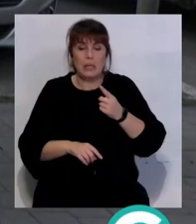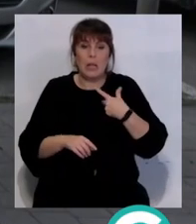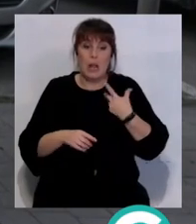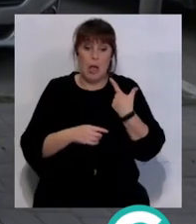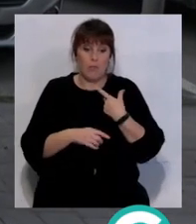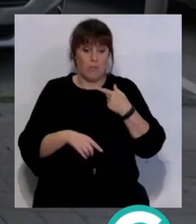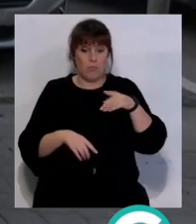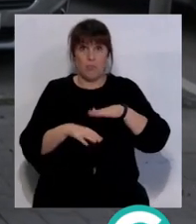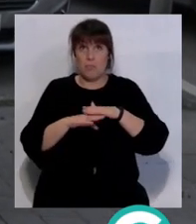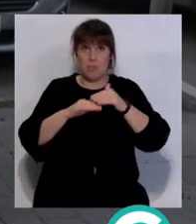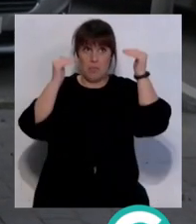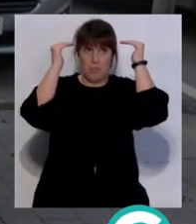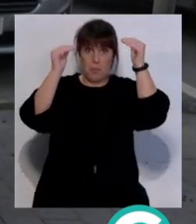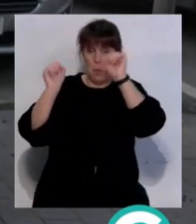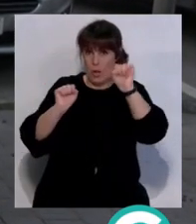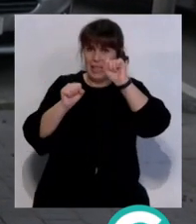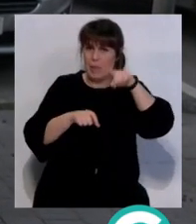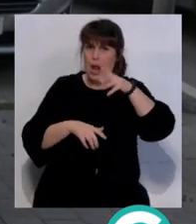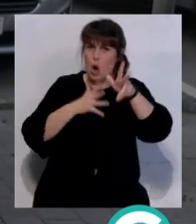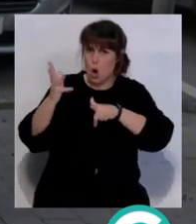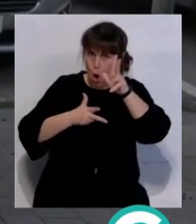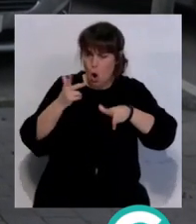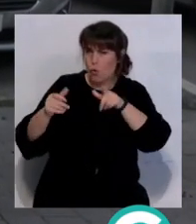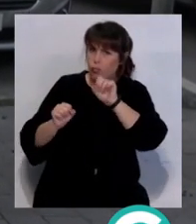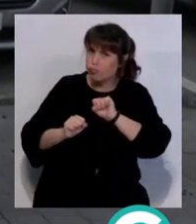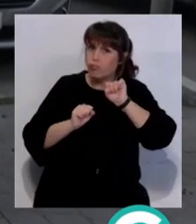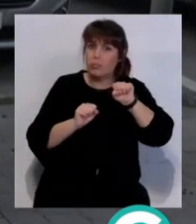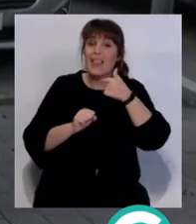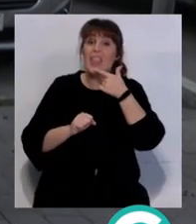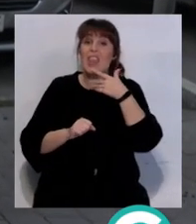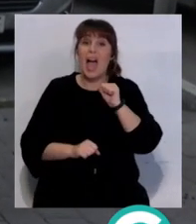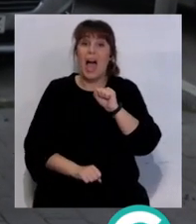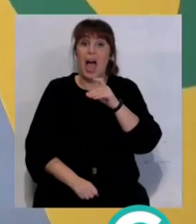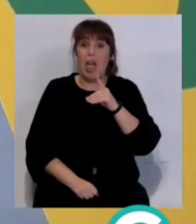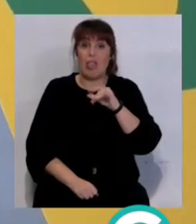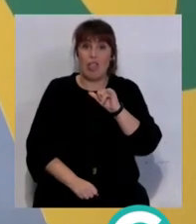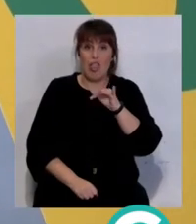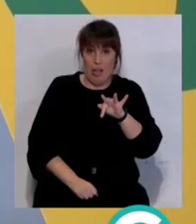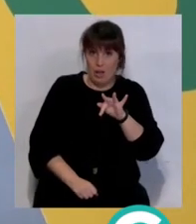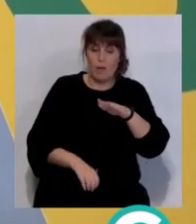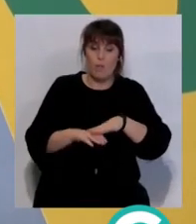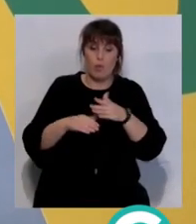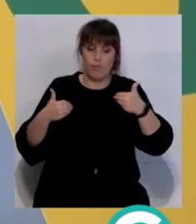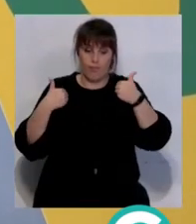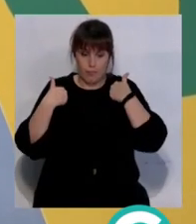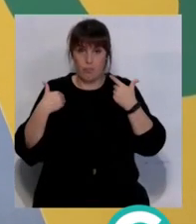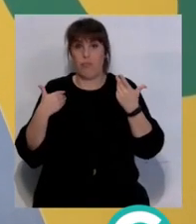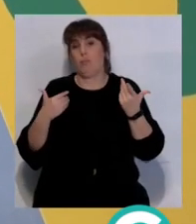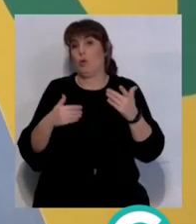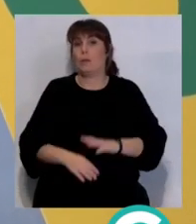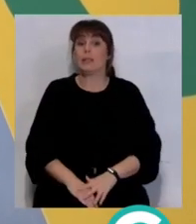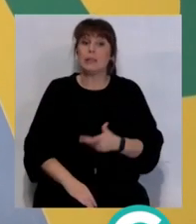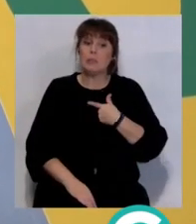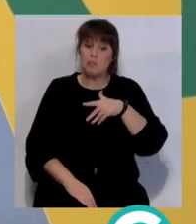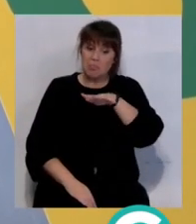meteorológicas adversas, así como de robos y actos vandálicos, según ha informado Adif, el administrador de infraestructuras ferroviarias. El dispositivo